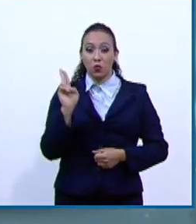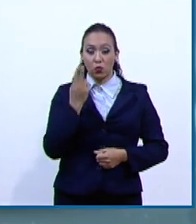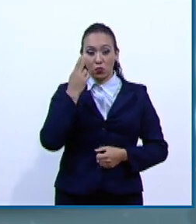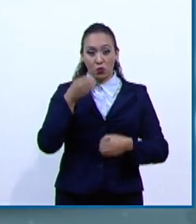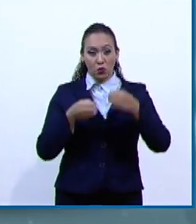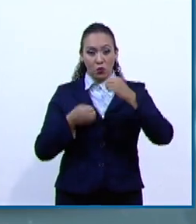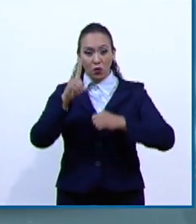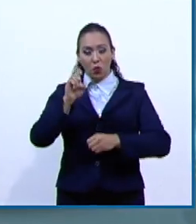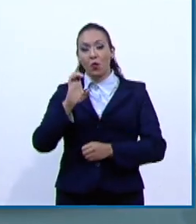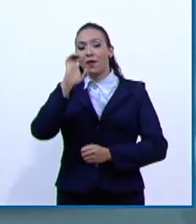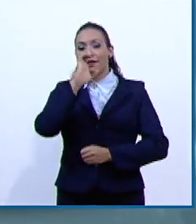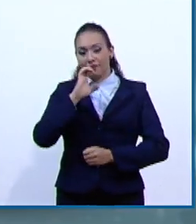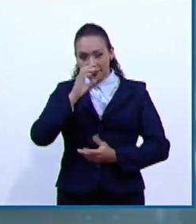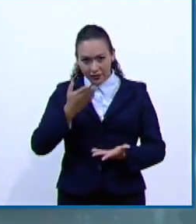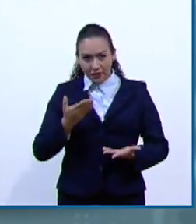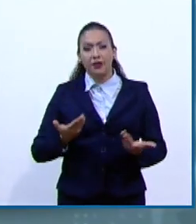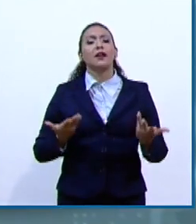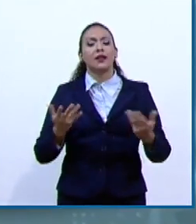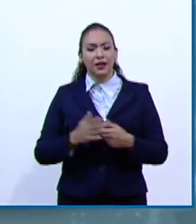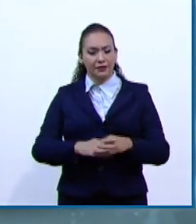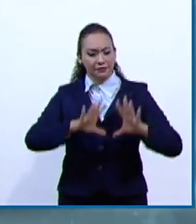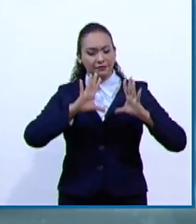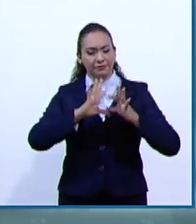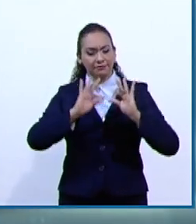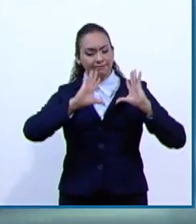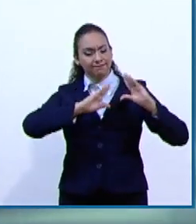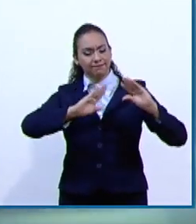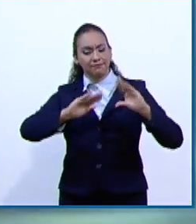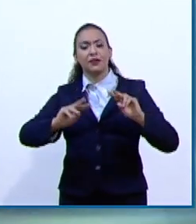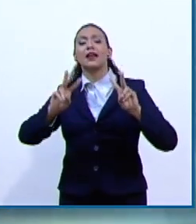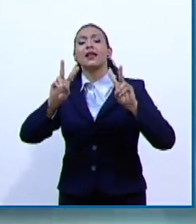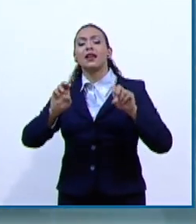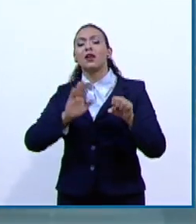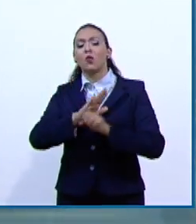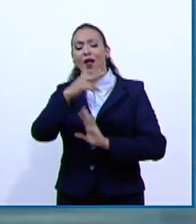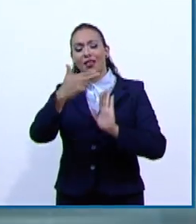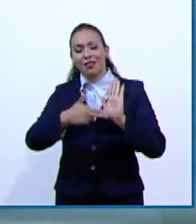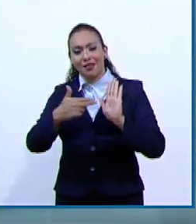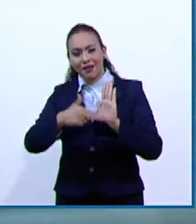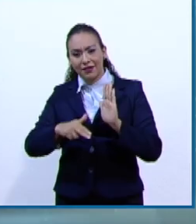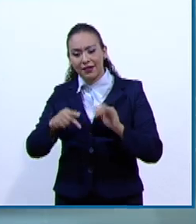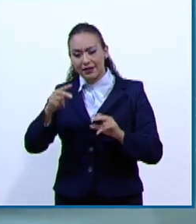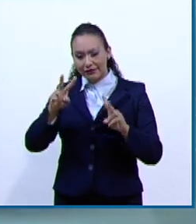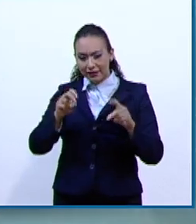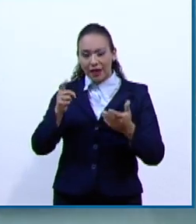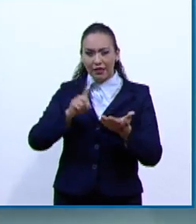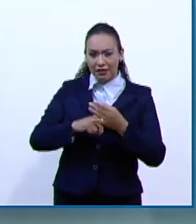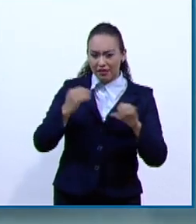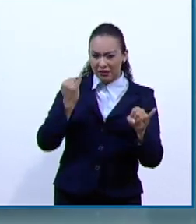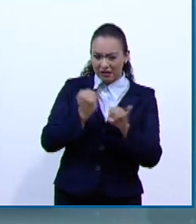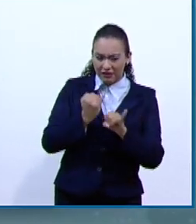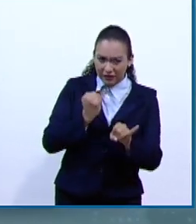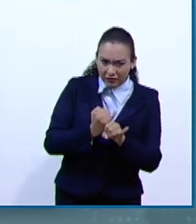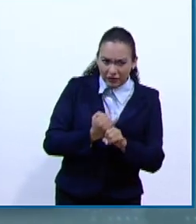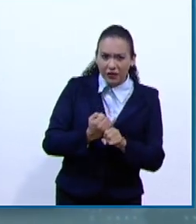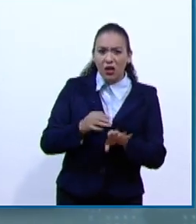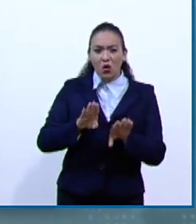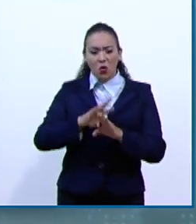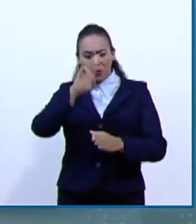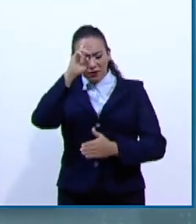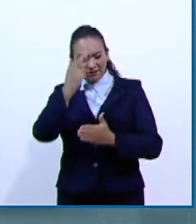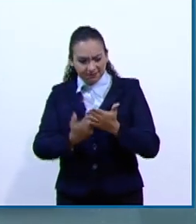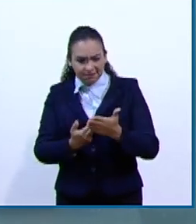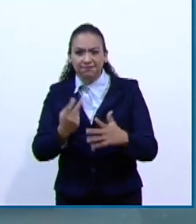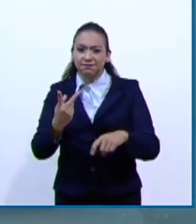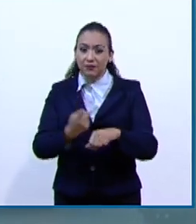Judicial de Aguascalientes imparte el seminario sobre violencia digital y no revictimización a personas impartidoras de justicia y personal